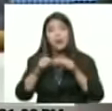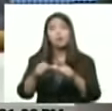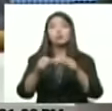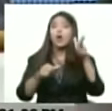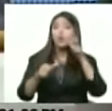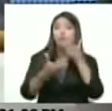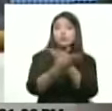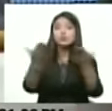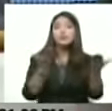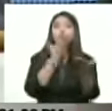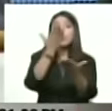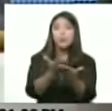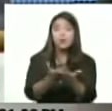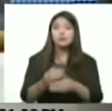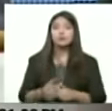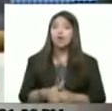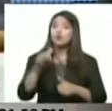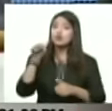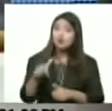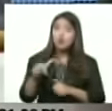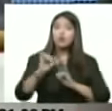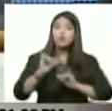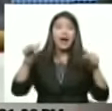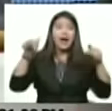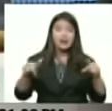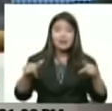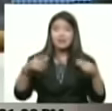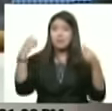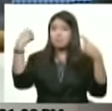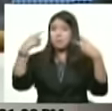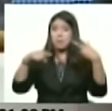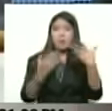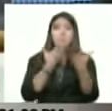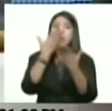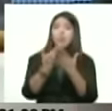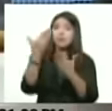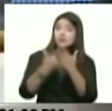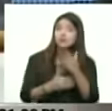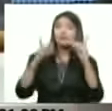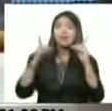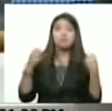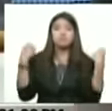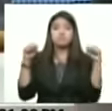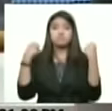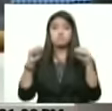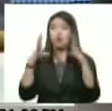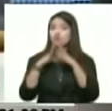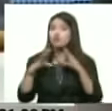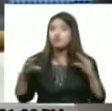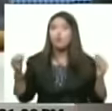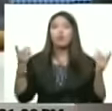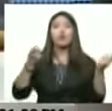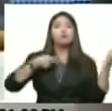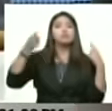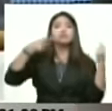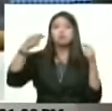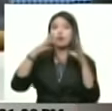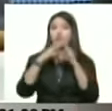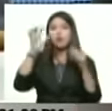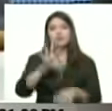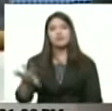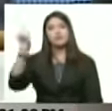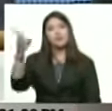escuchando las propuestas y hoy salgamos con un conjunto de decisiones que dinamicen a partir de hoy todo el campo exportador de Venezuela.